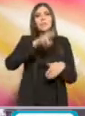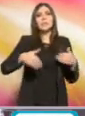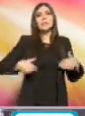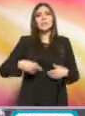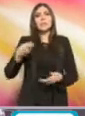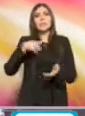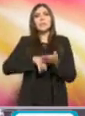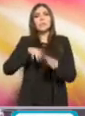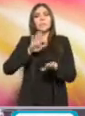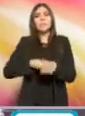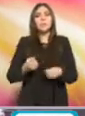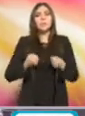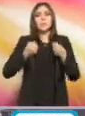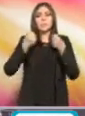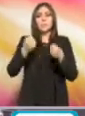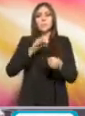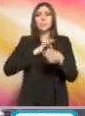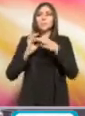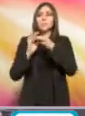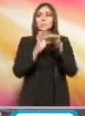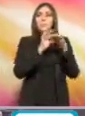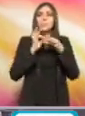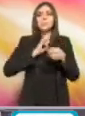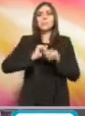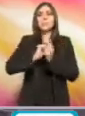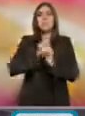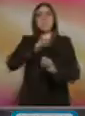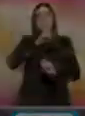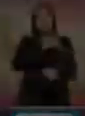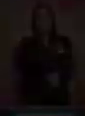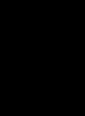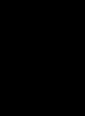el teatro nos da unidad, el teatro nos da familia. Así Exacto. es. Jaime, muchísimas gracias.